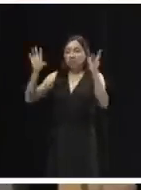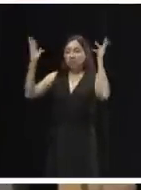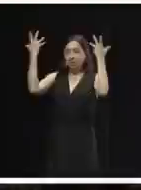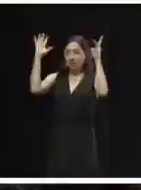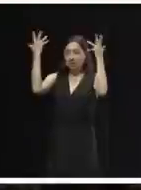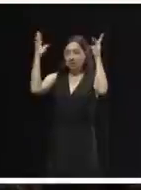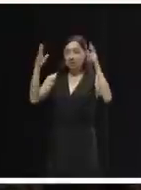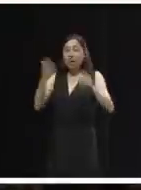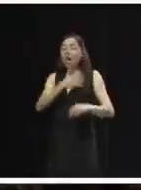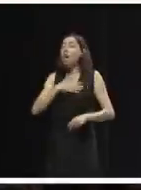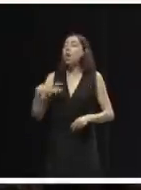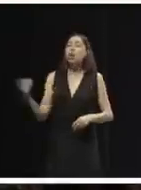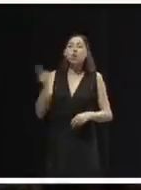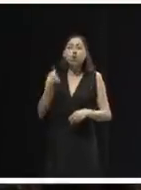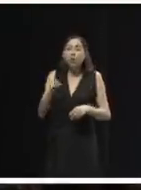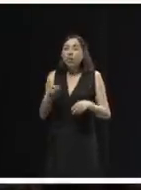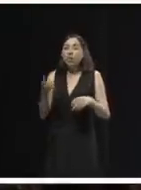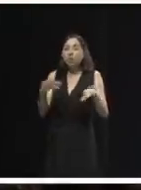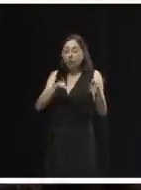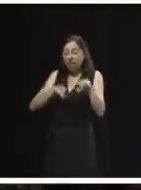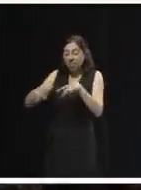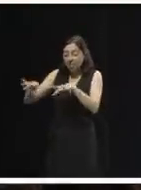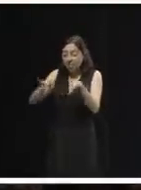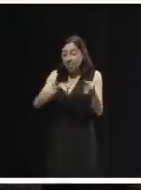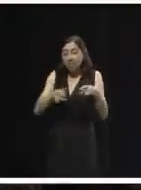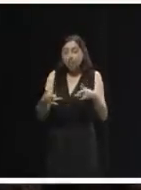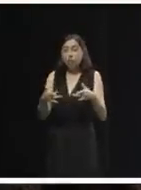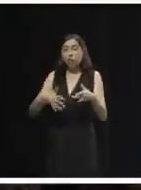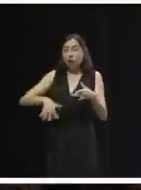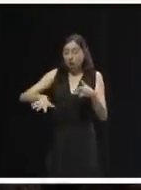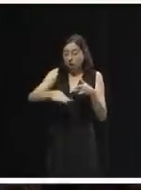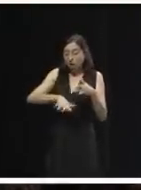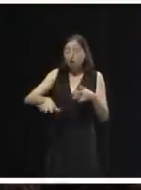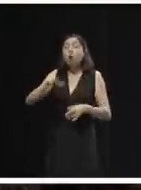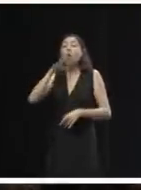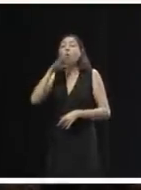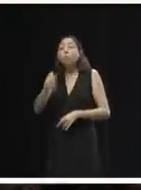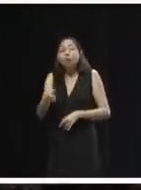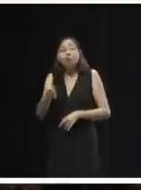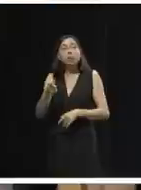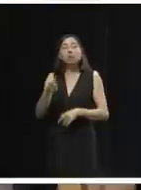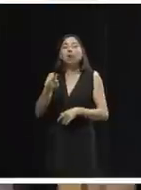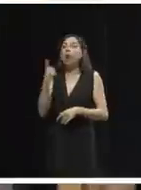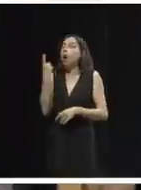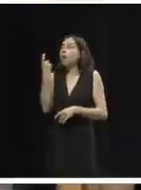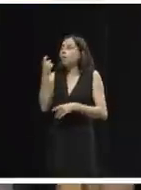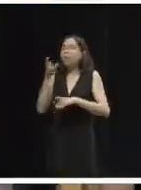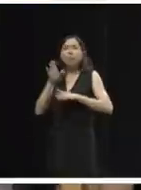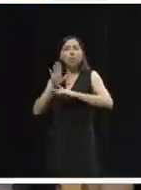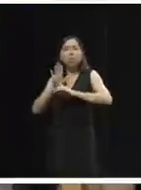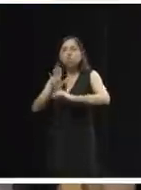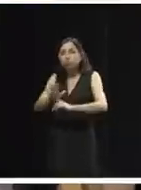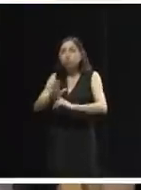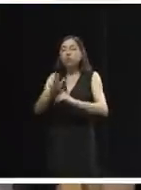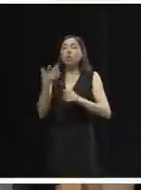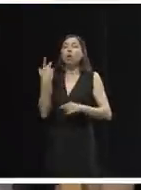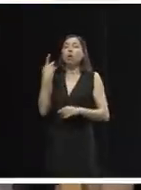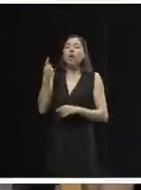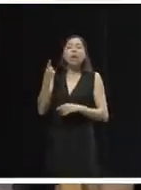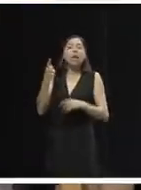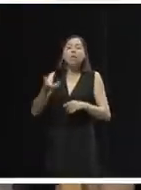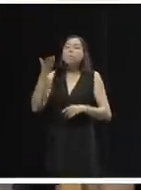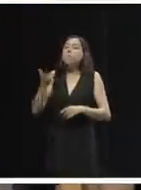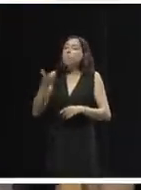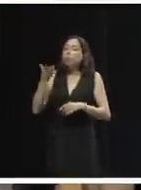No queremos un desierto. Por eso Tablada hay que frenarlo. Es importantísimo que no